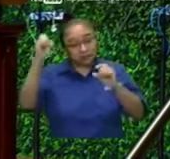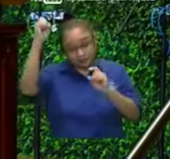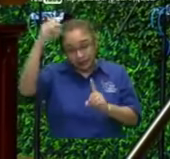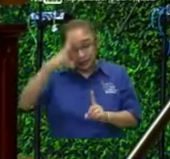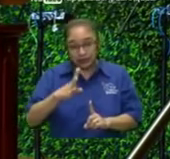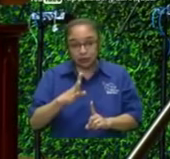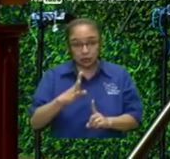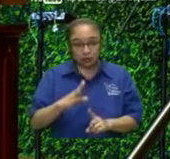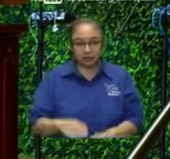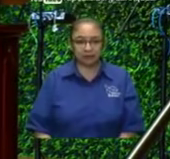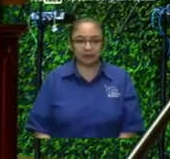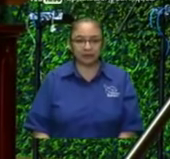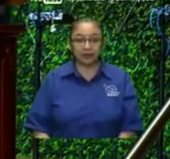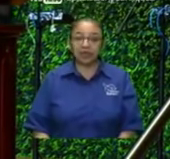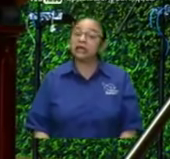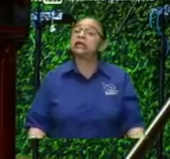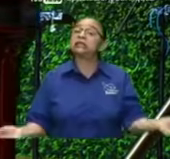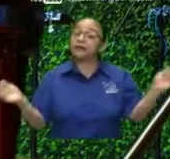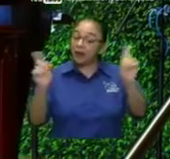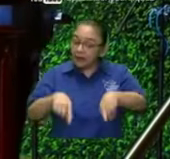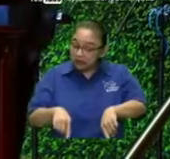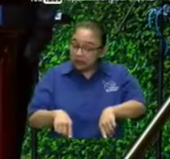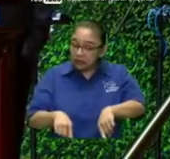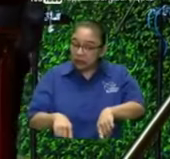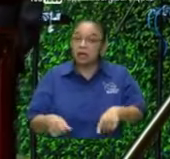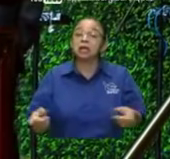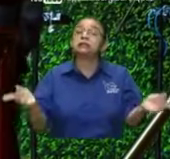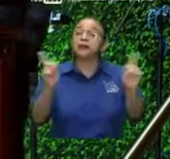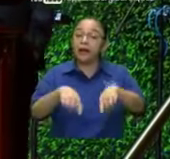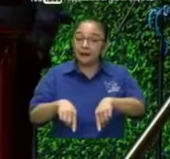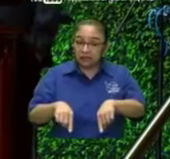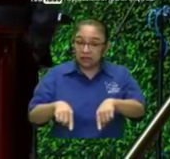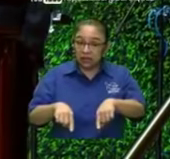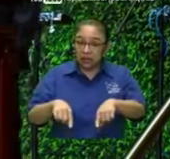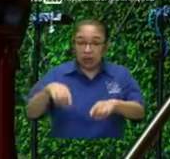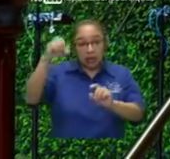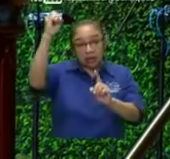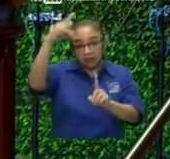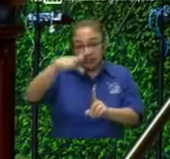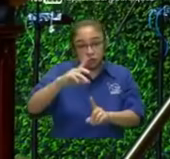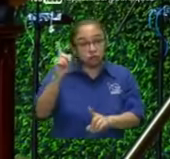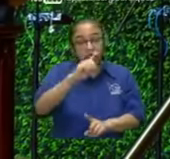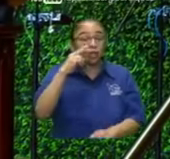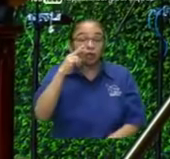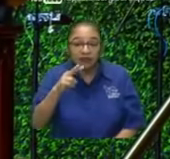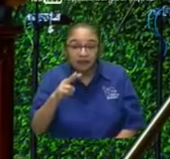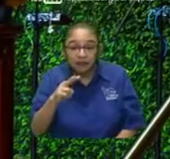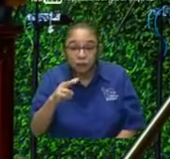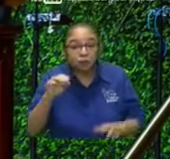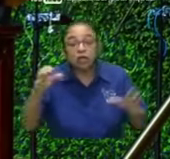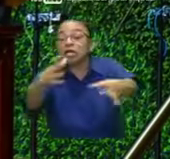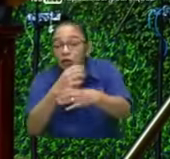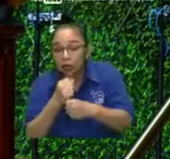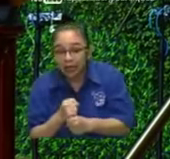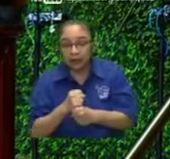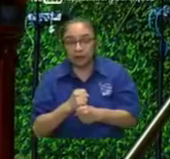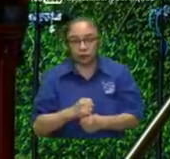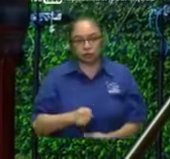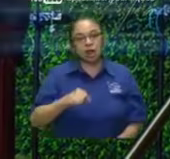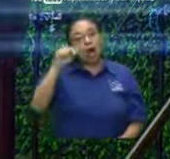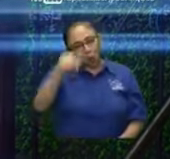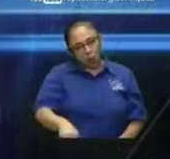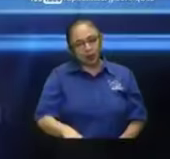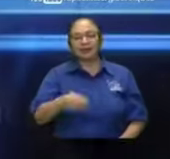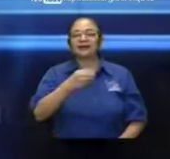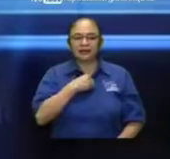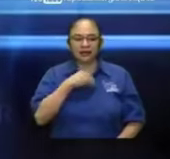perdón. Cuando sintamos, pasó la bendición y no la vimos. Entonces, yo le quiero hablar a usted de los